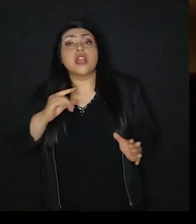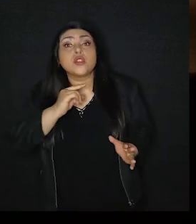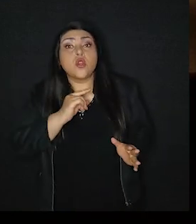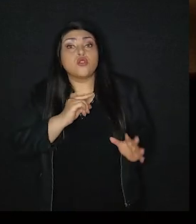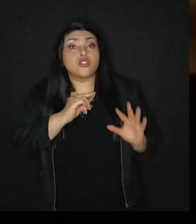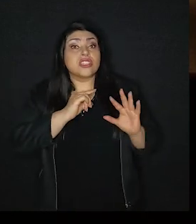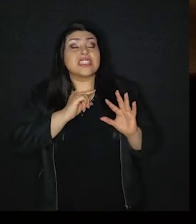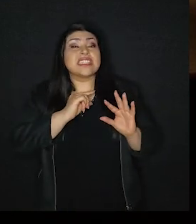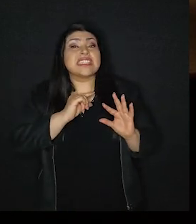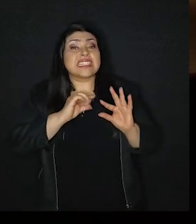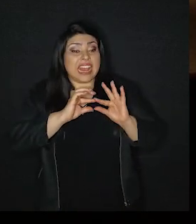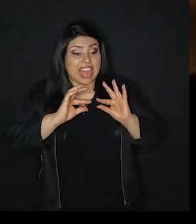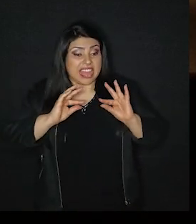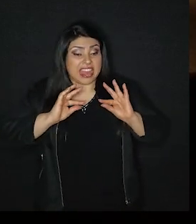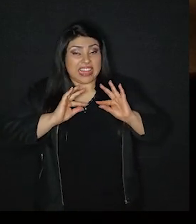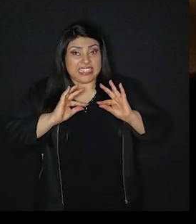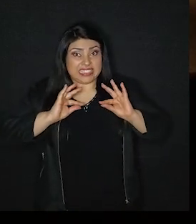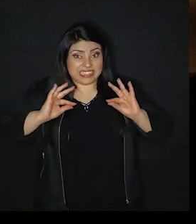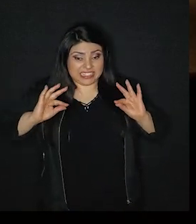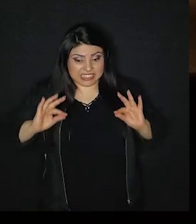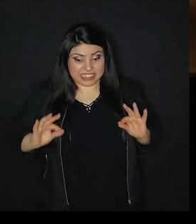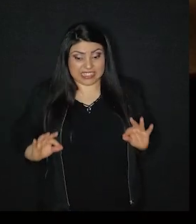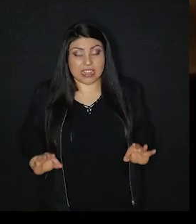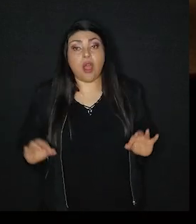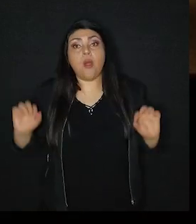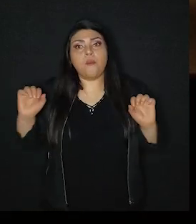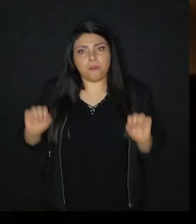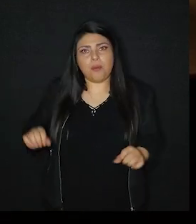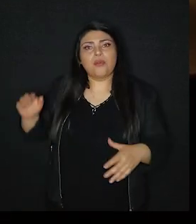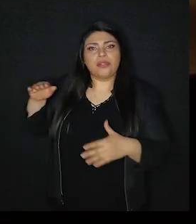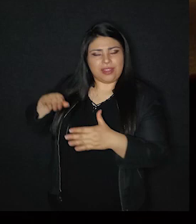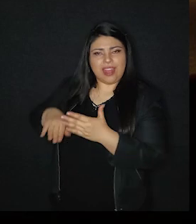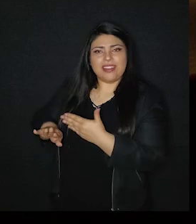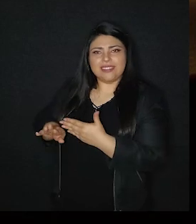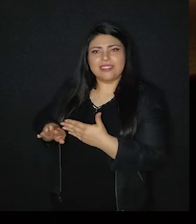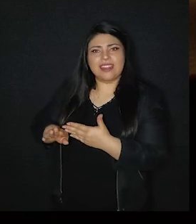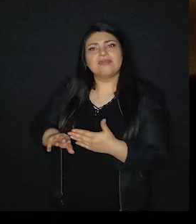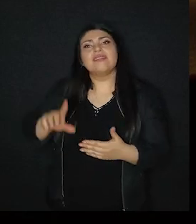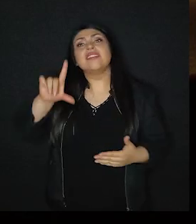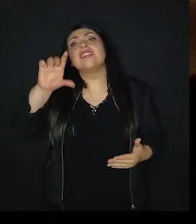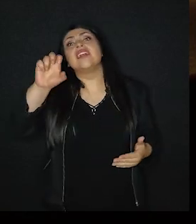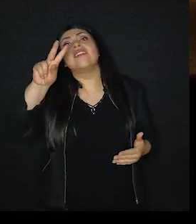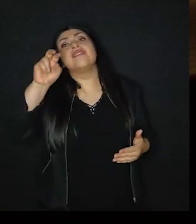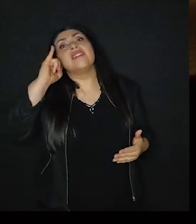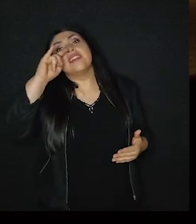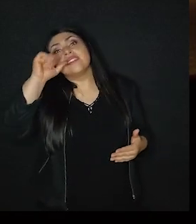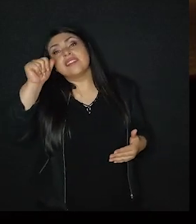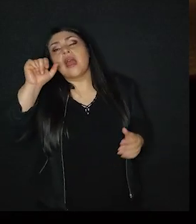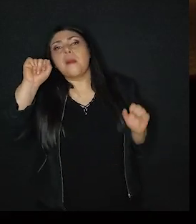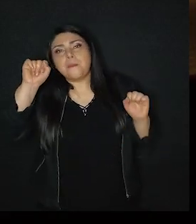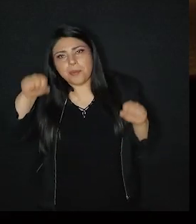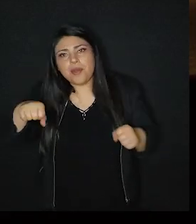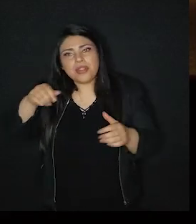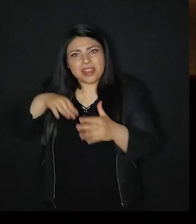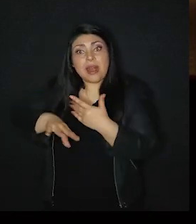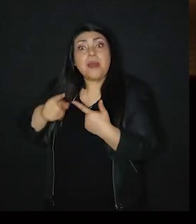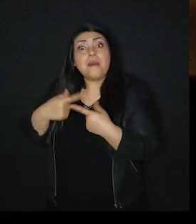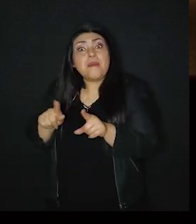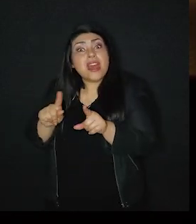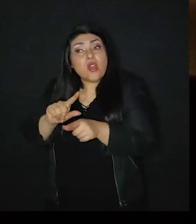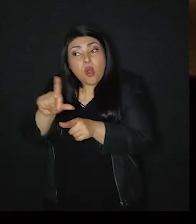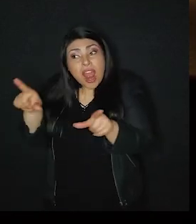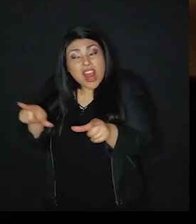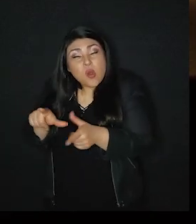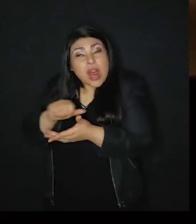la familia de levitas podría entrar al lugar santo pero solo algunos podían entrar al lugar santísimo